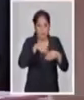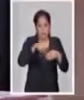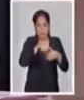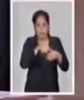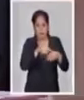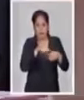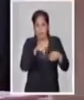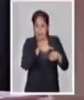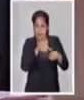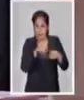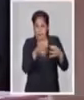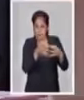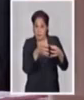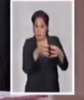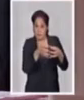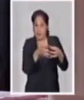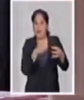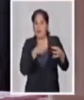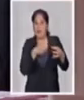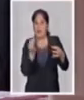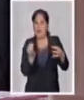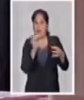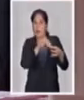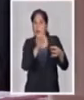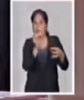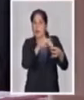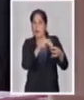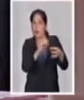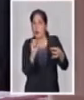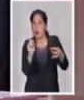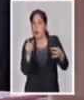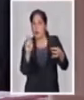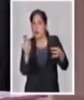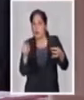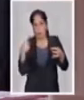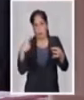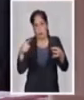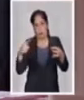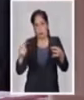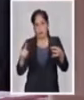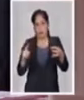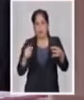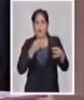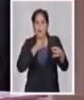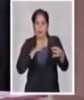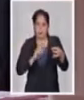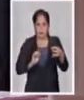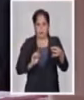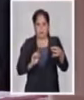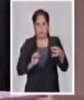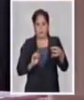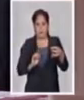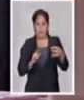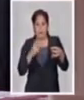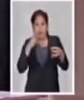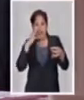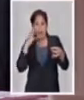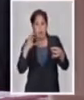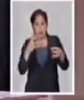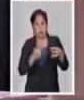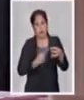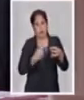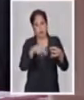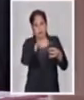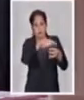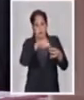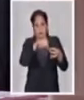concepto para incorporar la adquisición de bienes y de servicios imprescindibles para las